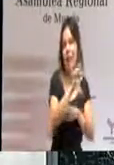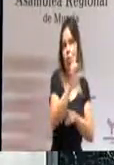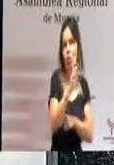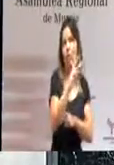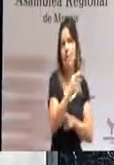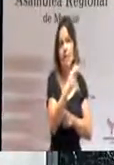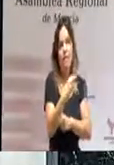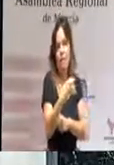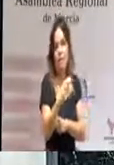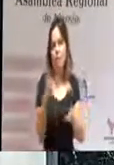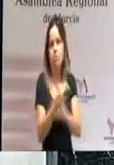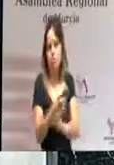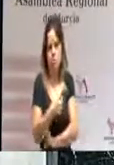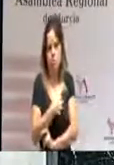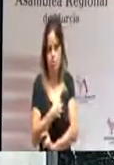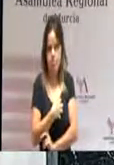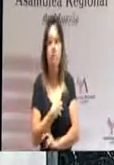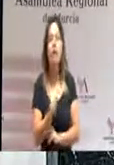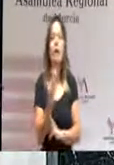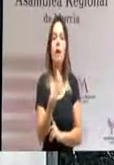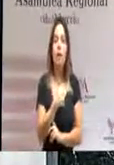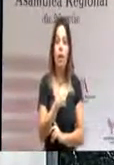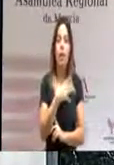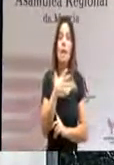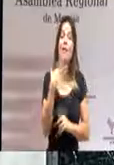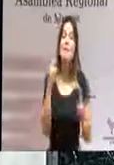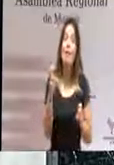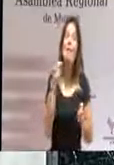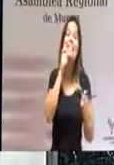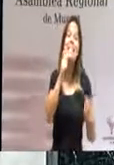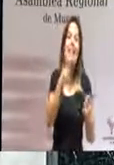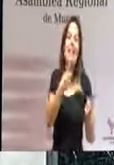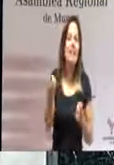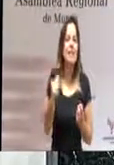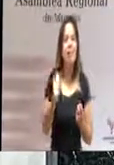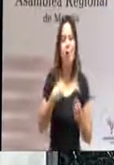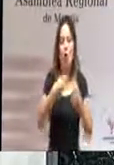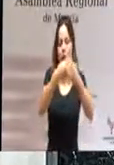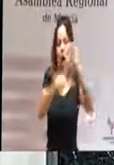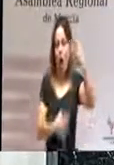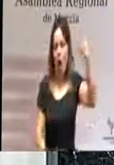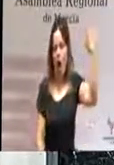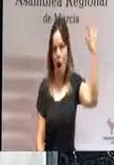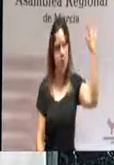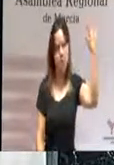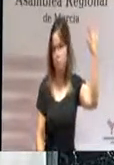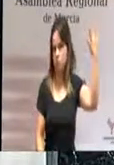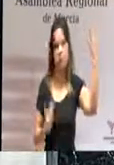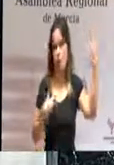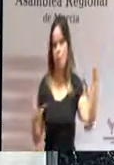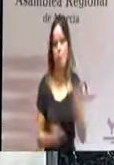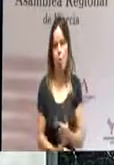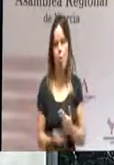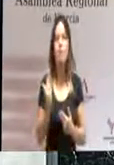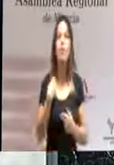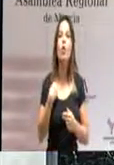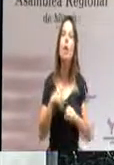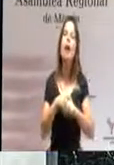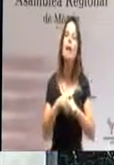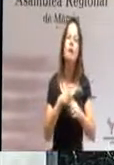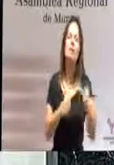2020. En cuanto a la gestión sanitaria, es necesario abordar las interesadas listas de espera, utilizando con carácter preferente los